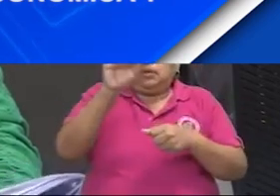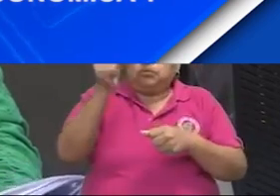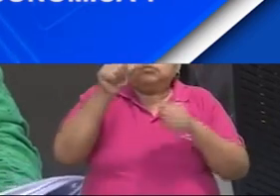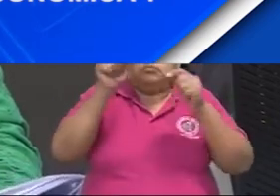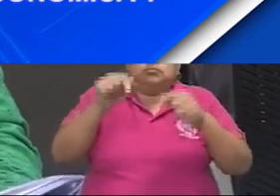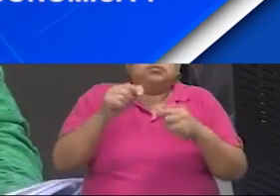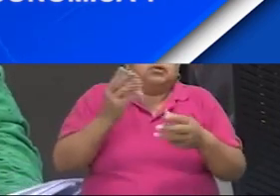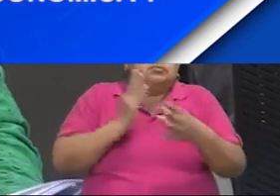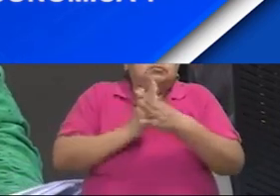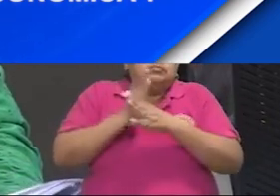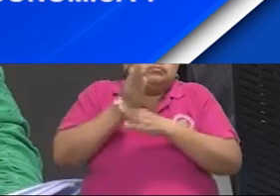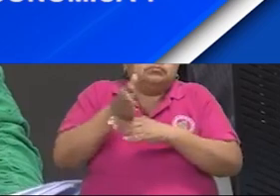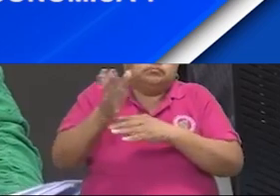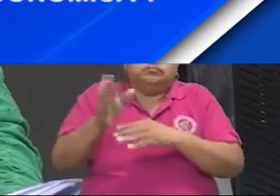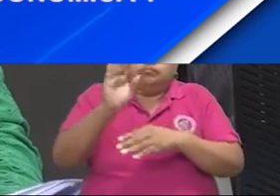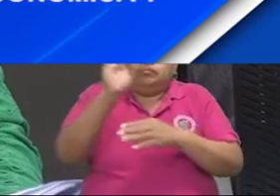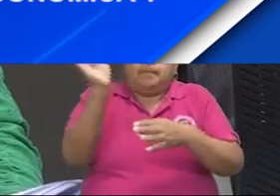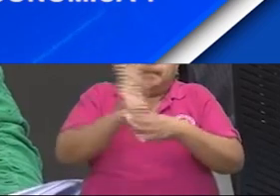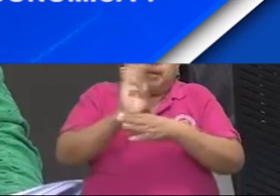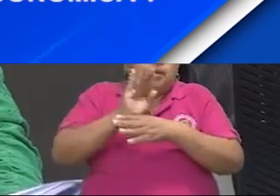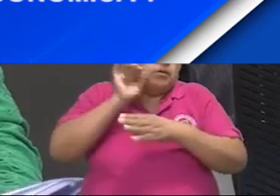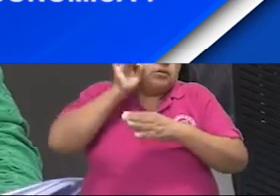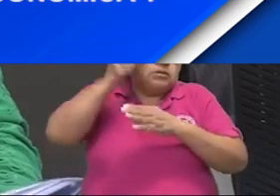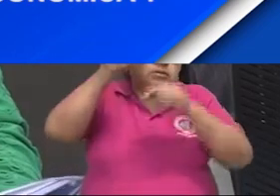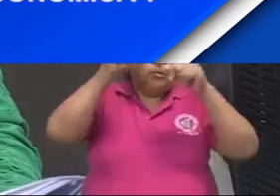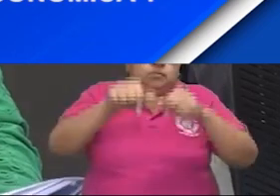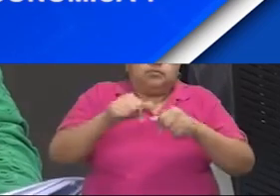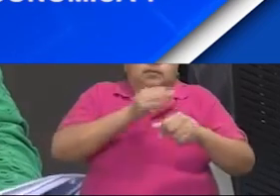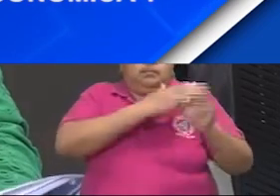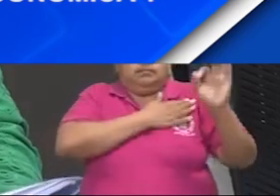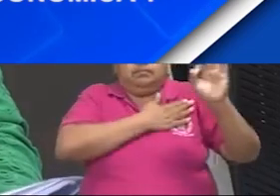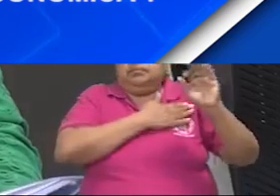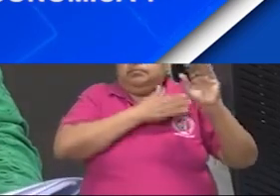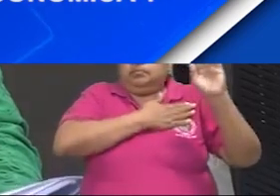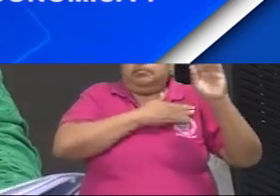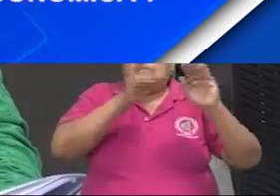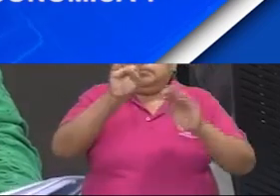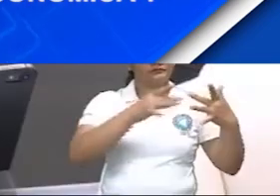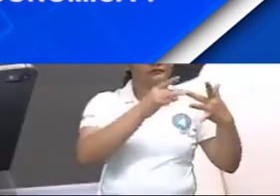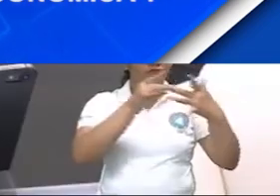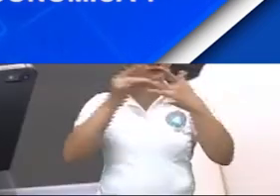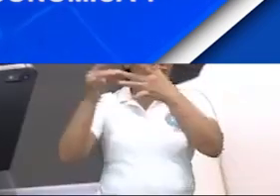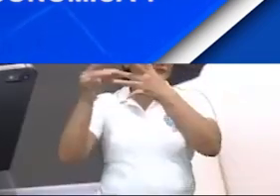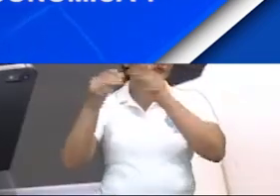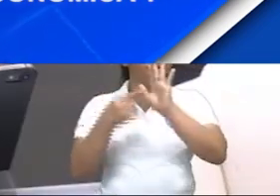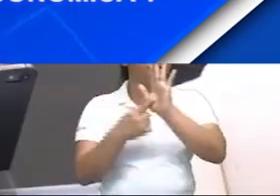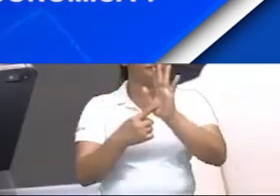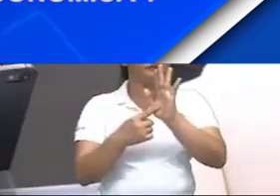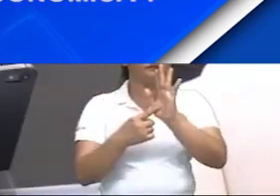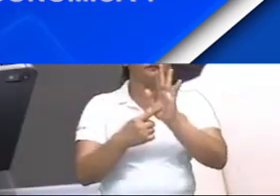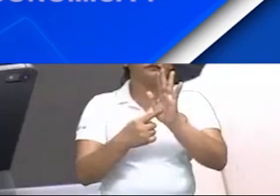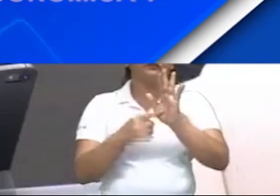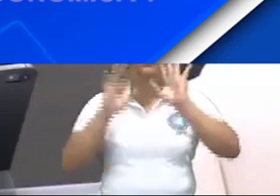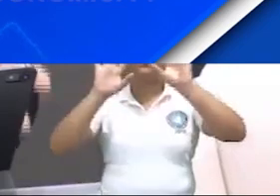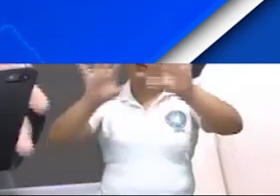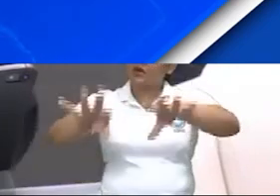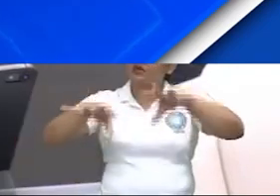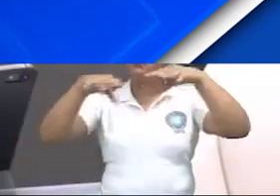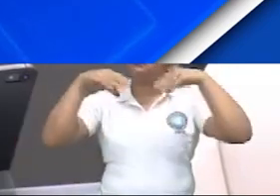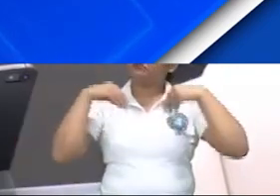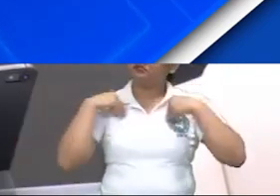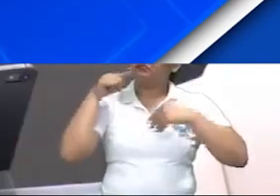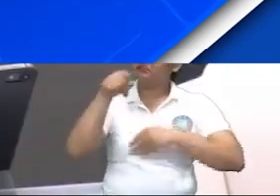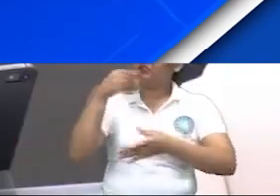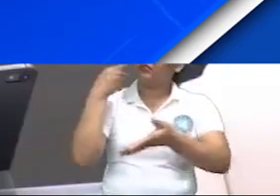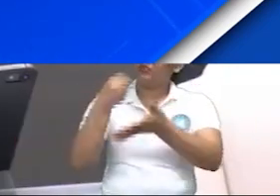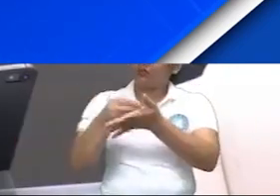a través del Banco de Desarrollo de la República de Belarus. Además de adquirir bienes de ese